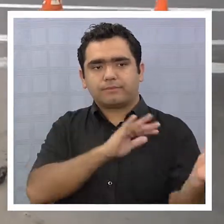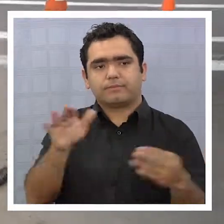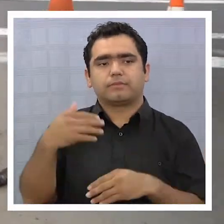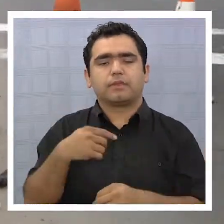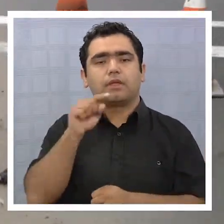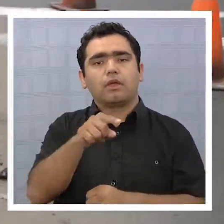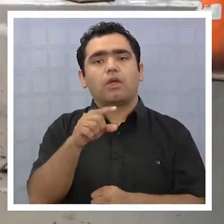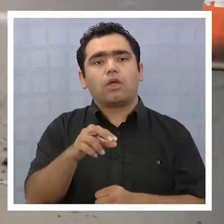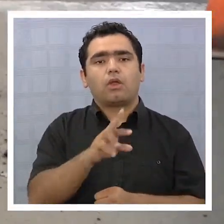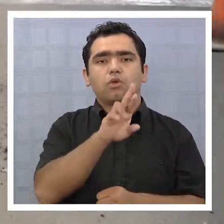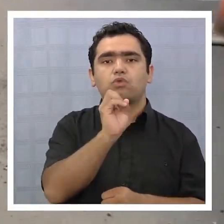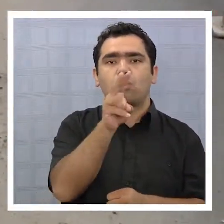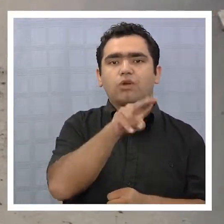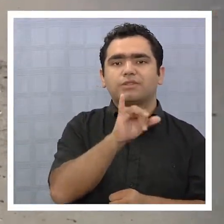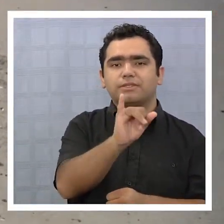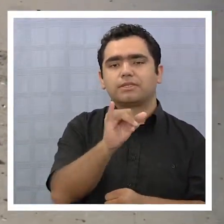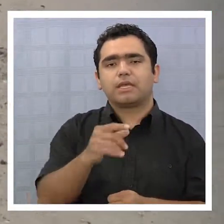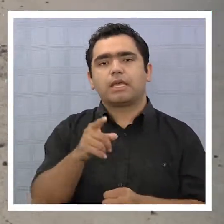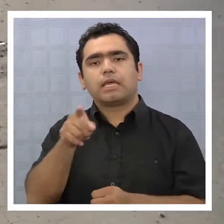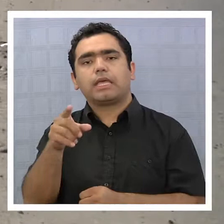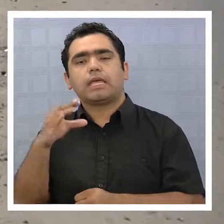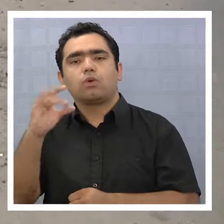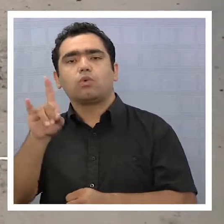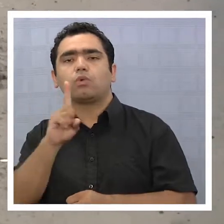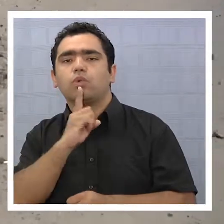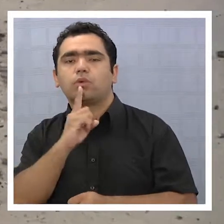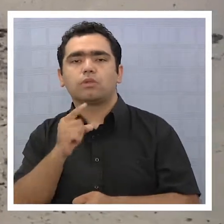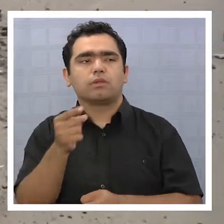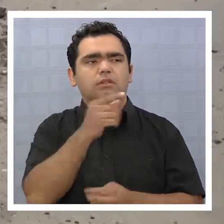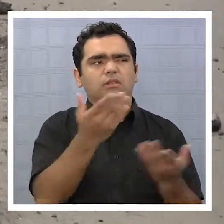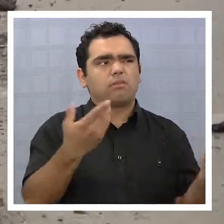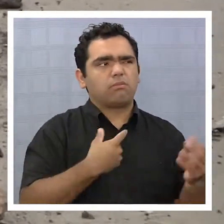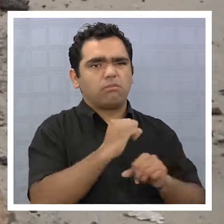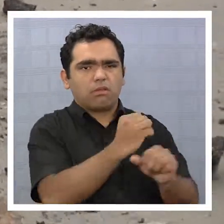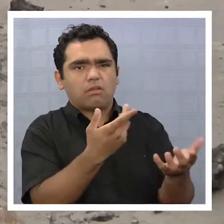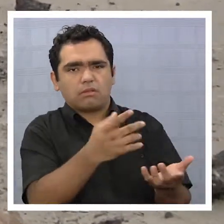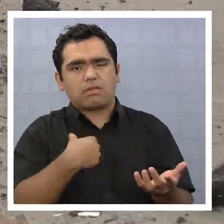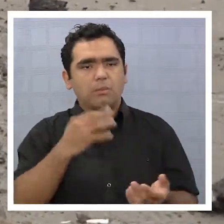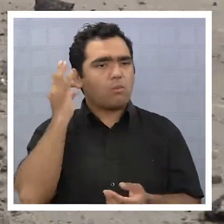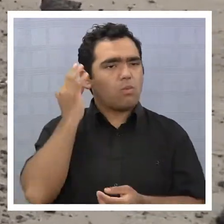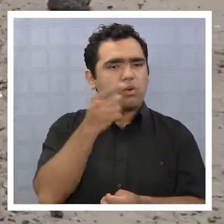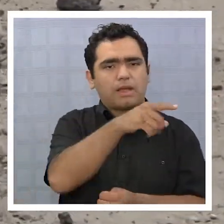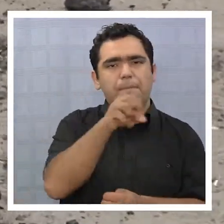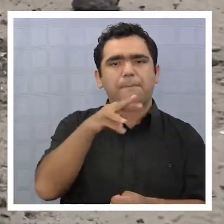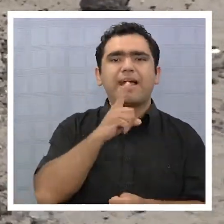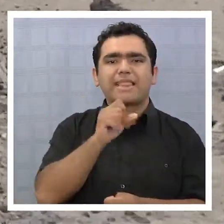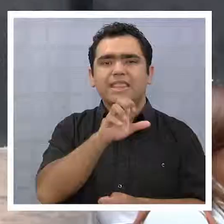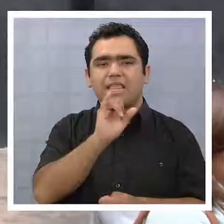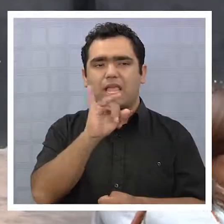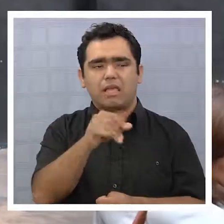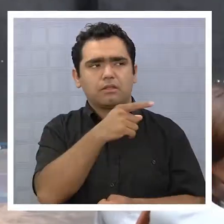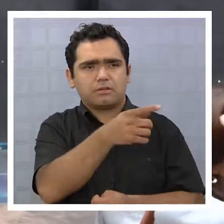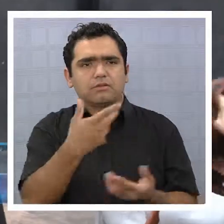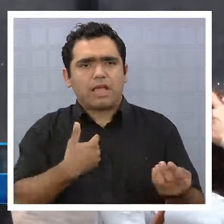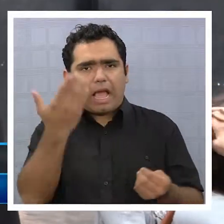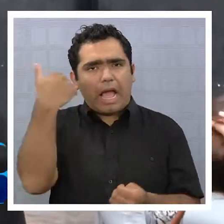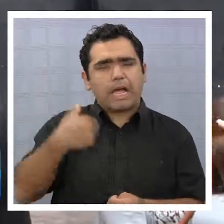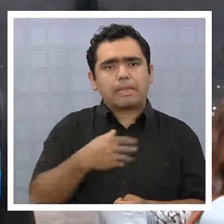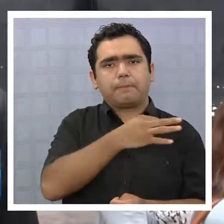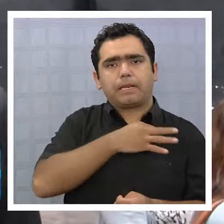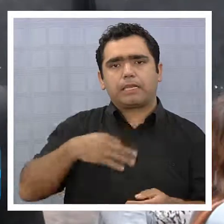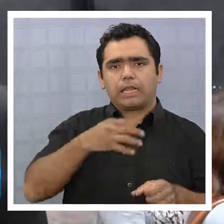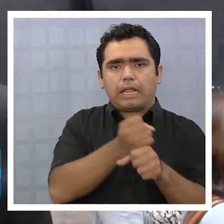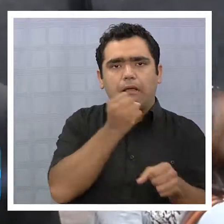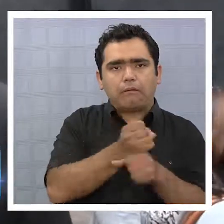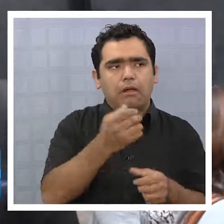cut trataron de populista a los dichos de evelyn matthei siendo ministro el trabajo tuvo la oportunidad entregarle un mejor salario mínimo los trabajadores lo hizo hoy día cuando es candidata